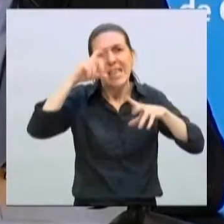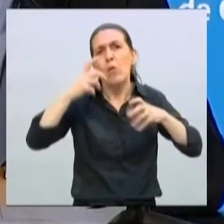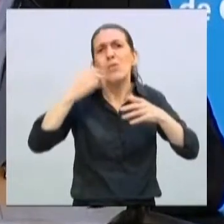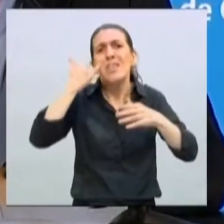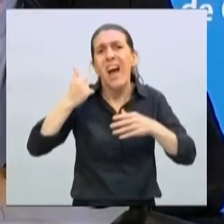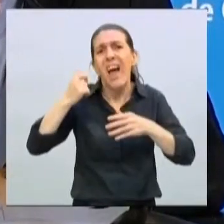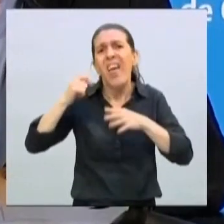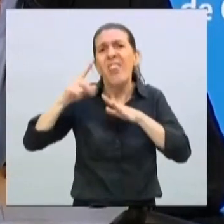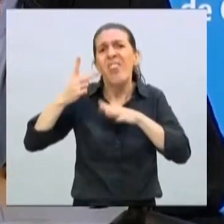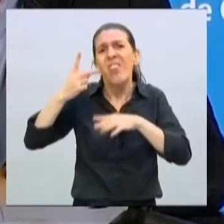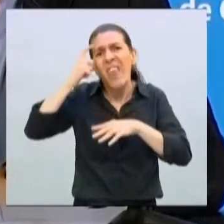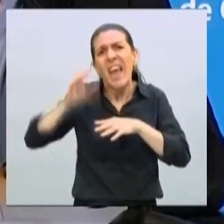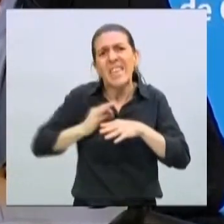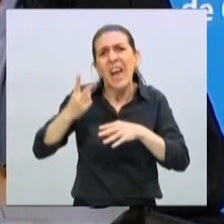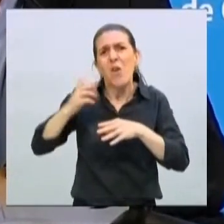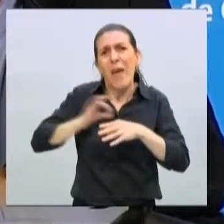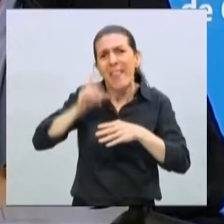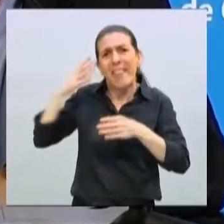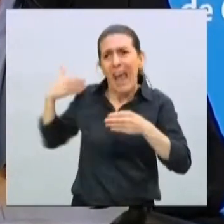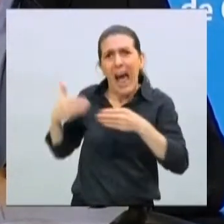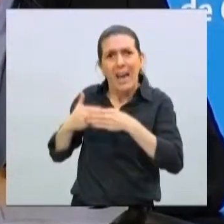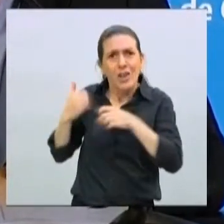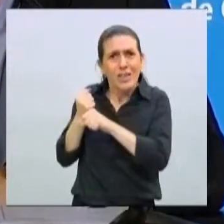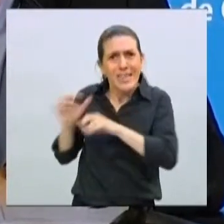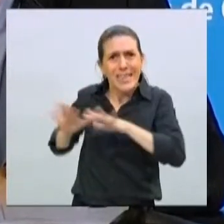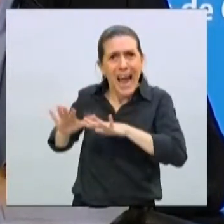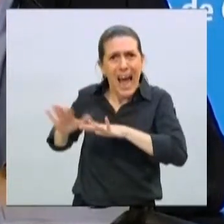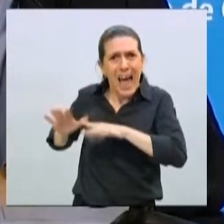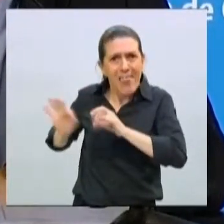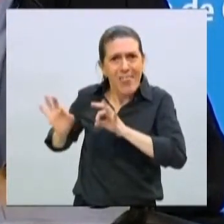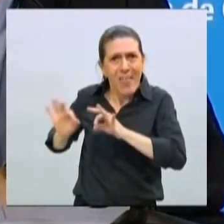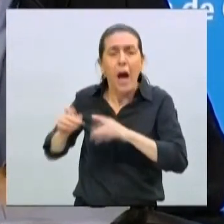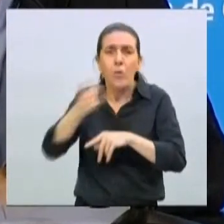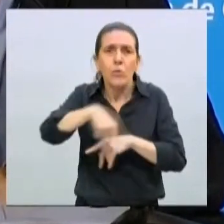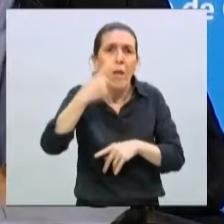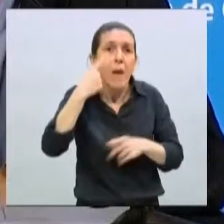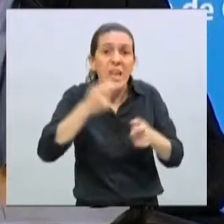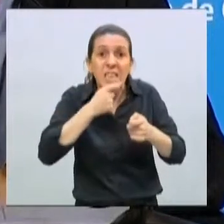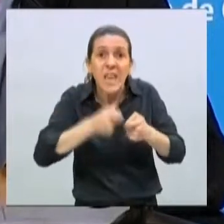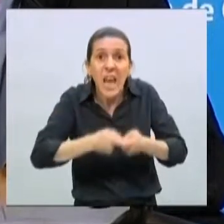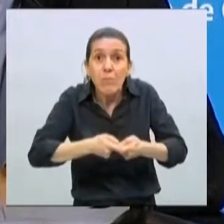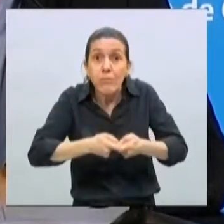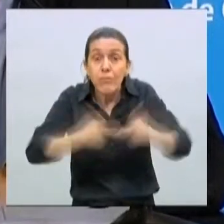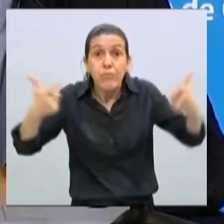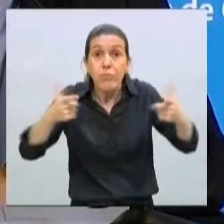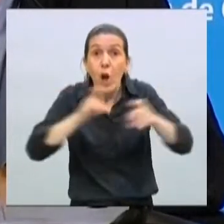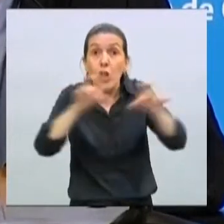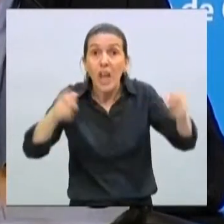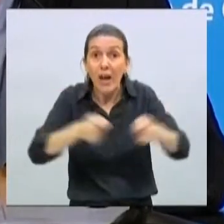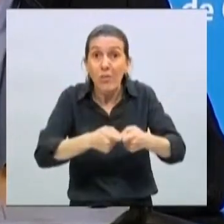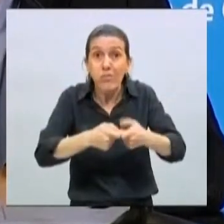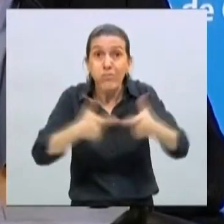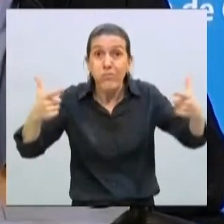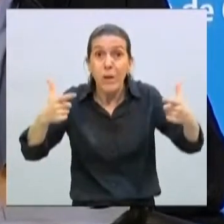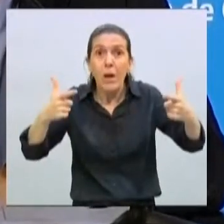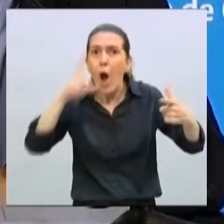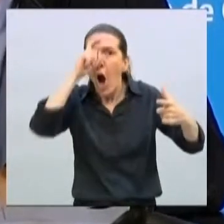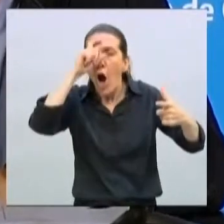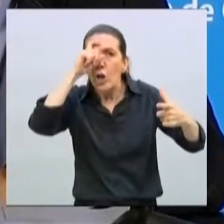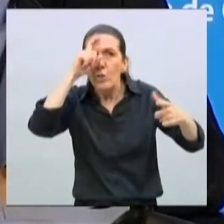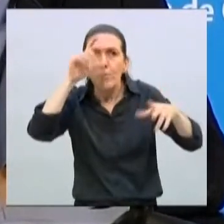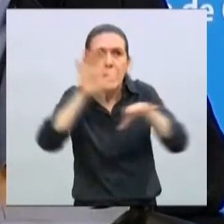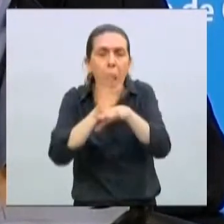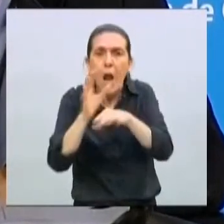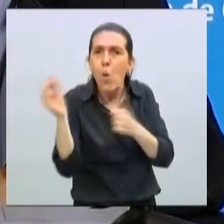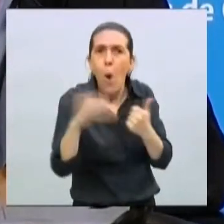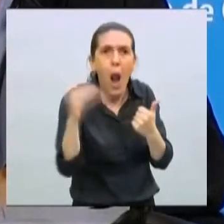probablemente, pero que si uno mira lo que son los brotes cuando se vuelven descontrolados, no aguanta el sistema sanitario más